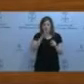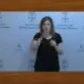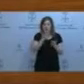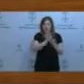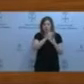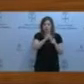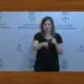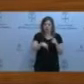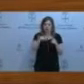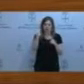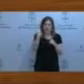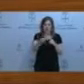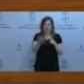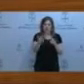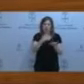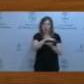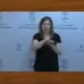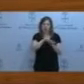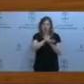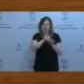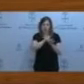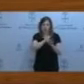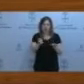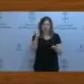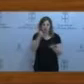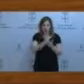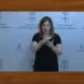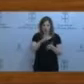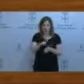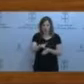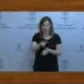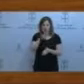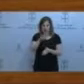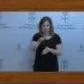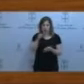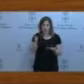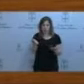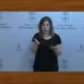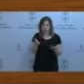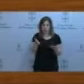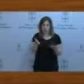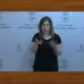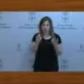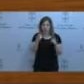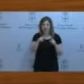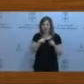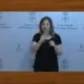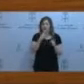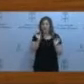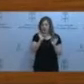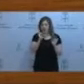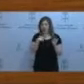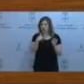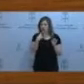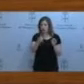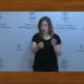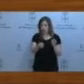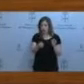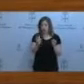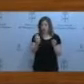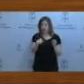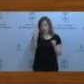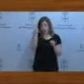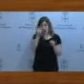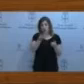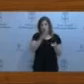que viene tendremos que volver a hablar de Riondas, no hace falta que profetice nada, ya se lo digo yo. Seguro que ya le han llegado a sus oídos